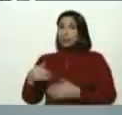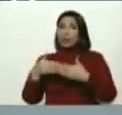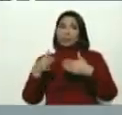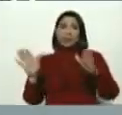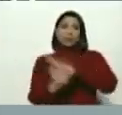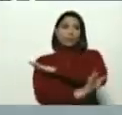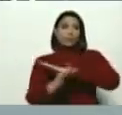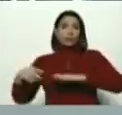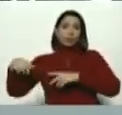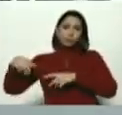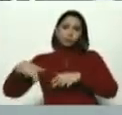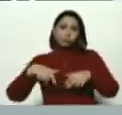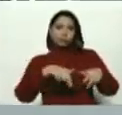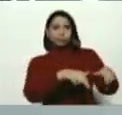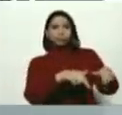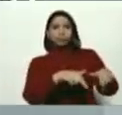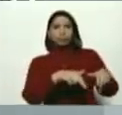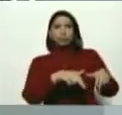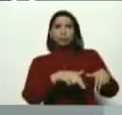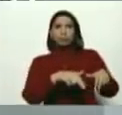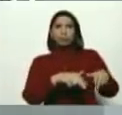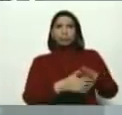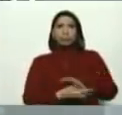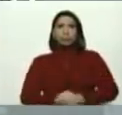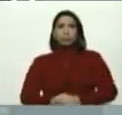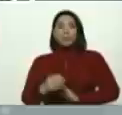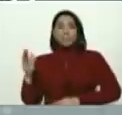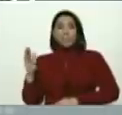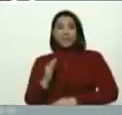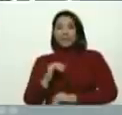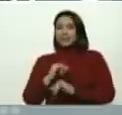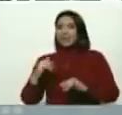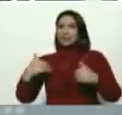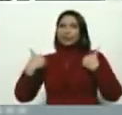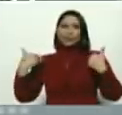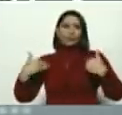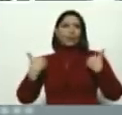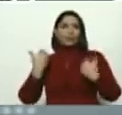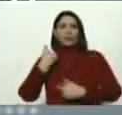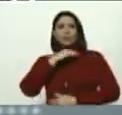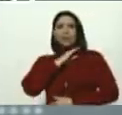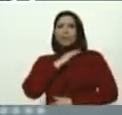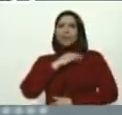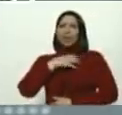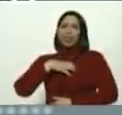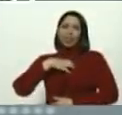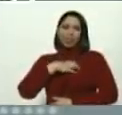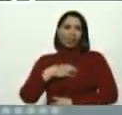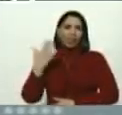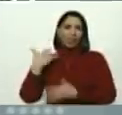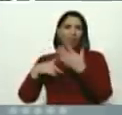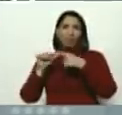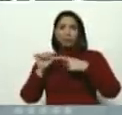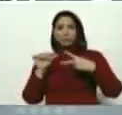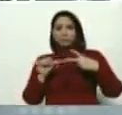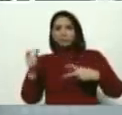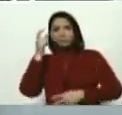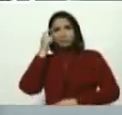frontera, pasaron, son connacionales, pero venían ya sufriendo la enfermedad hace días, hace semanas de Colombia.